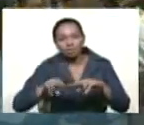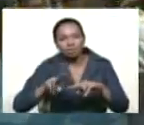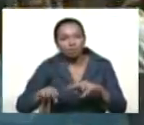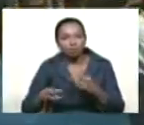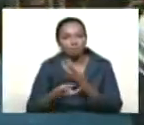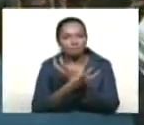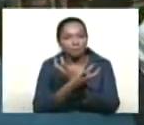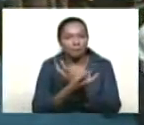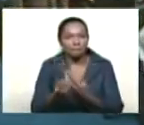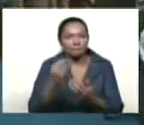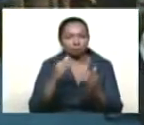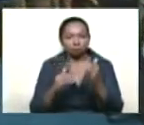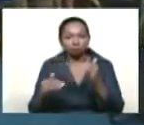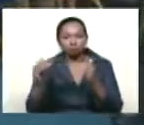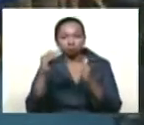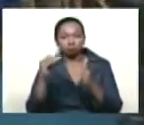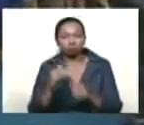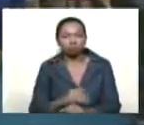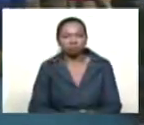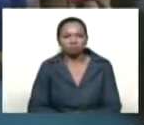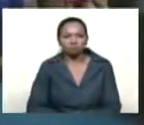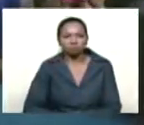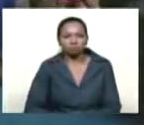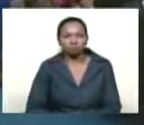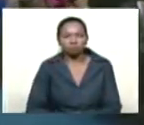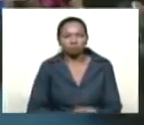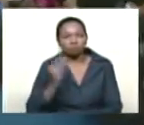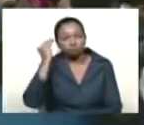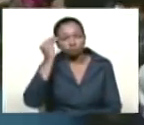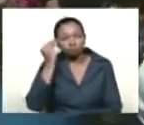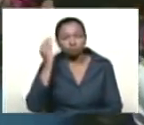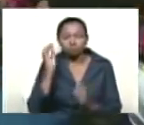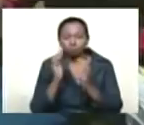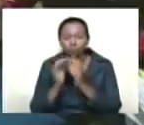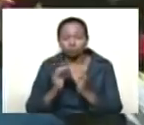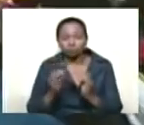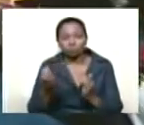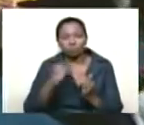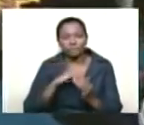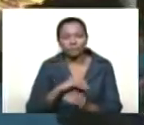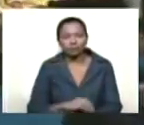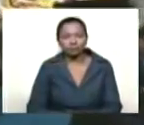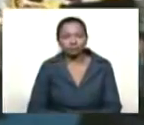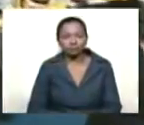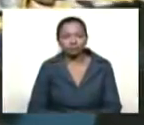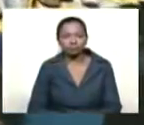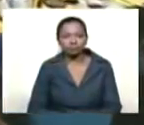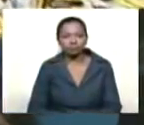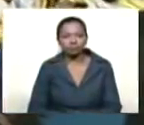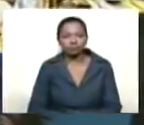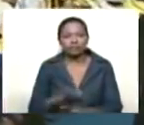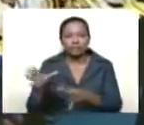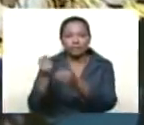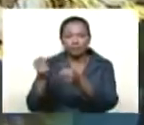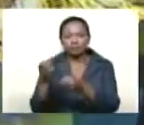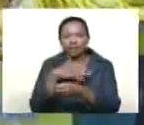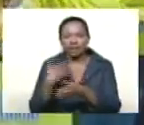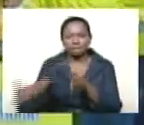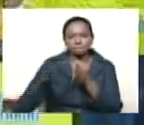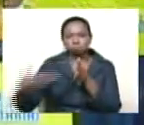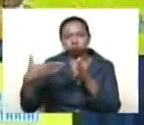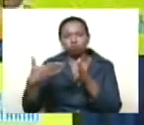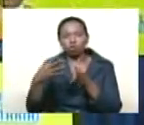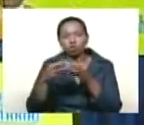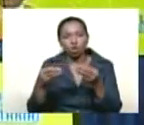elevando su nivel de conocimiento. Así que el imperialismo ataca la relación de Cuba y